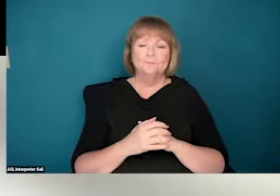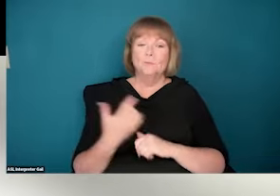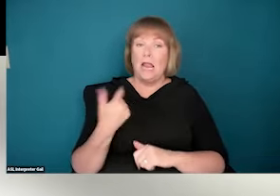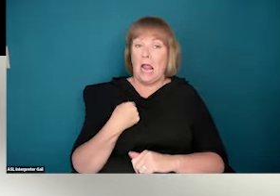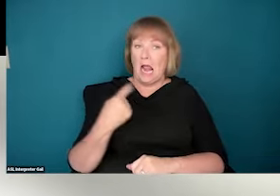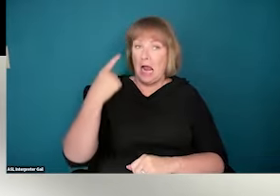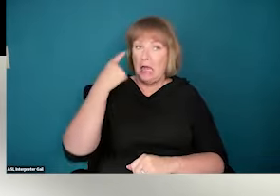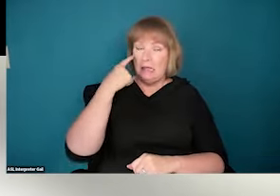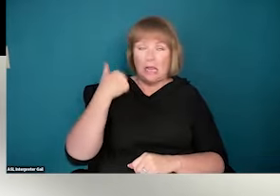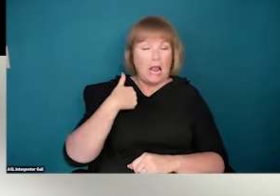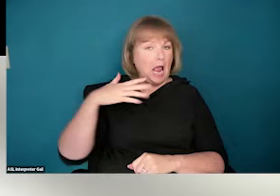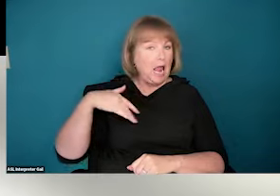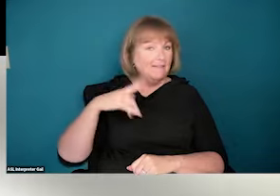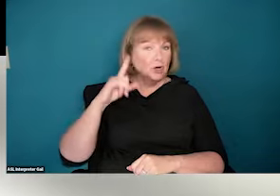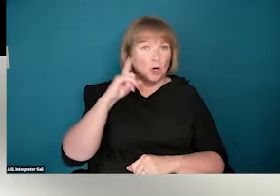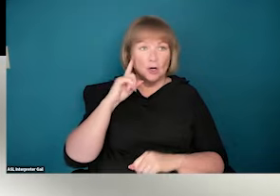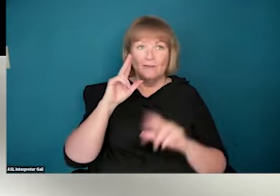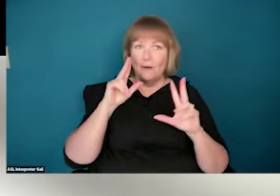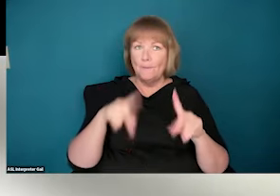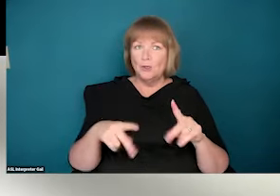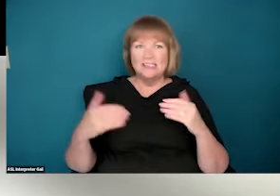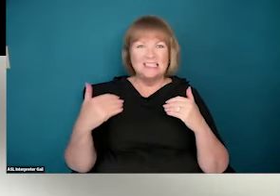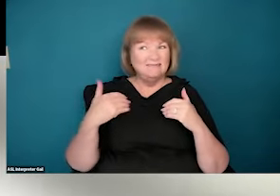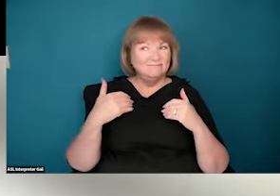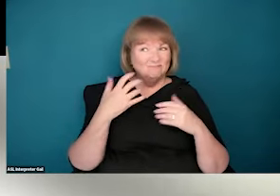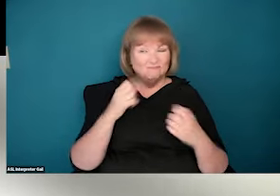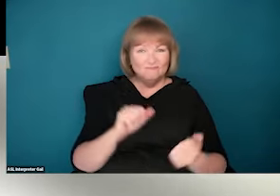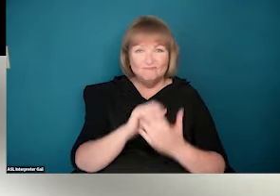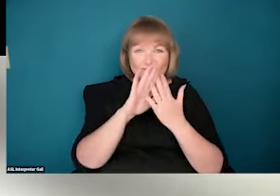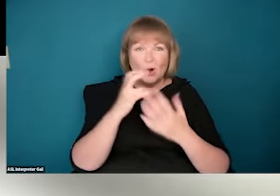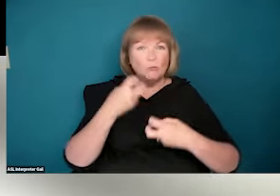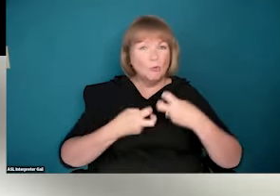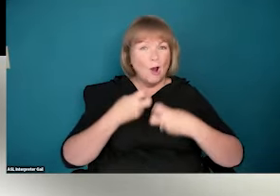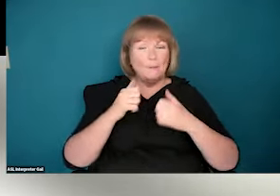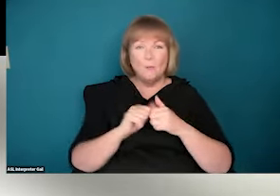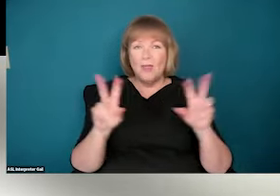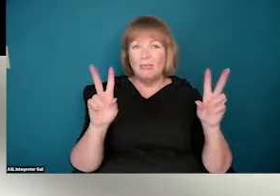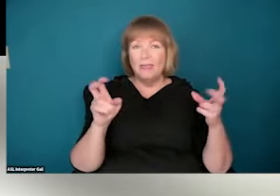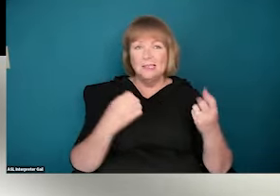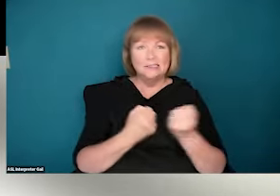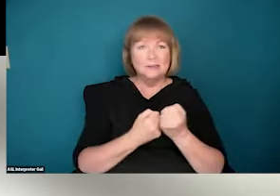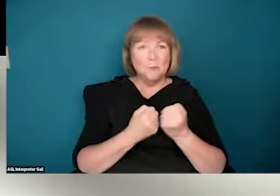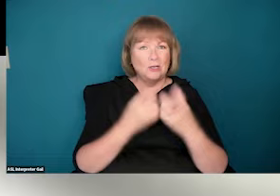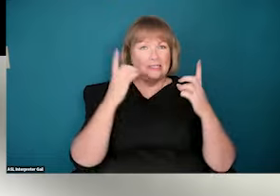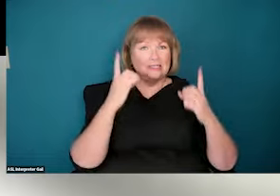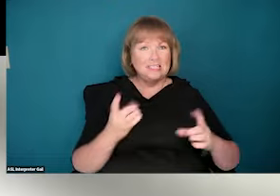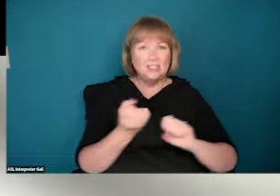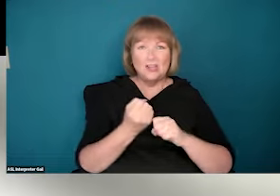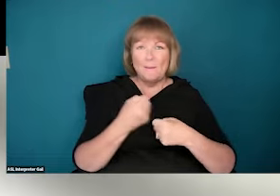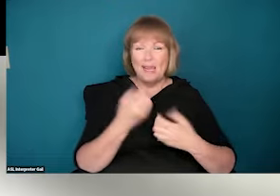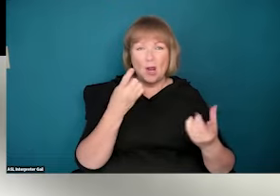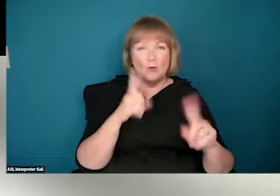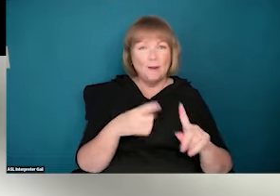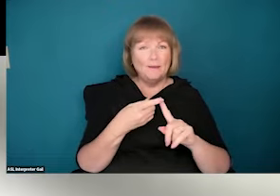de decisiones. Hay algunos estados que tienen sus propias versiones de poderes abogado y custodia. Yo no